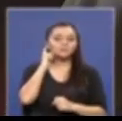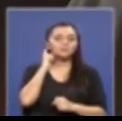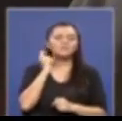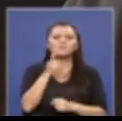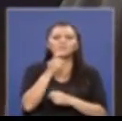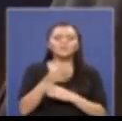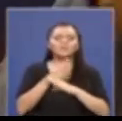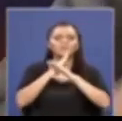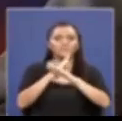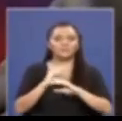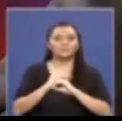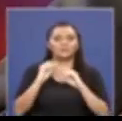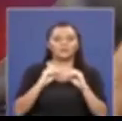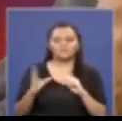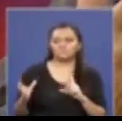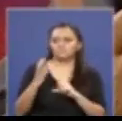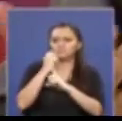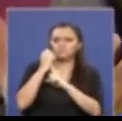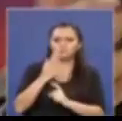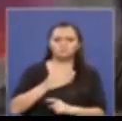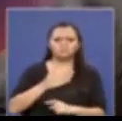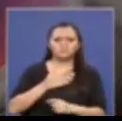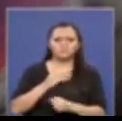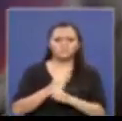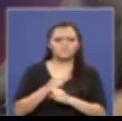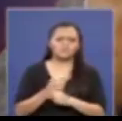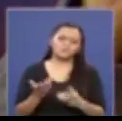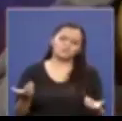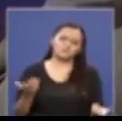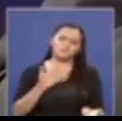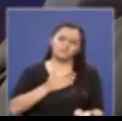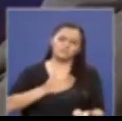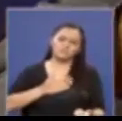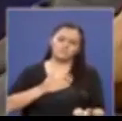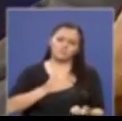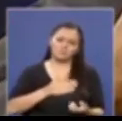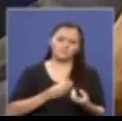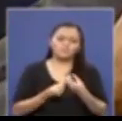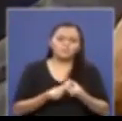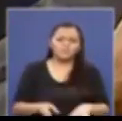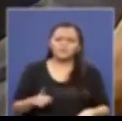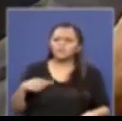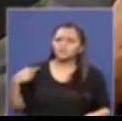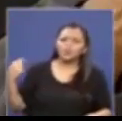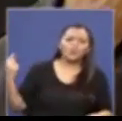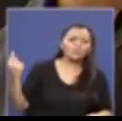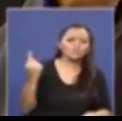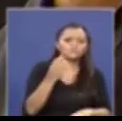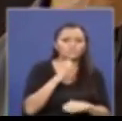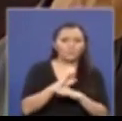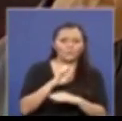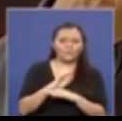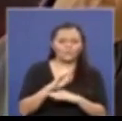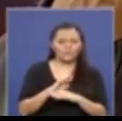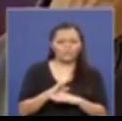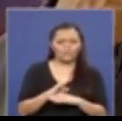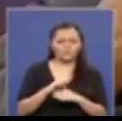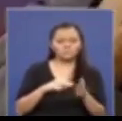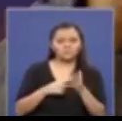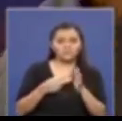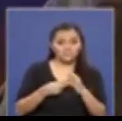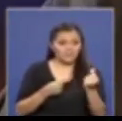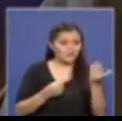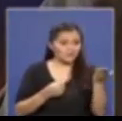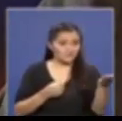Estado, y son las grandes conquistas laborales, por favor, están perjudicando lo que es de todos. Están quitando la medicina a nuestros